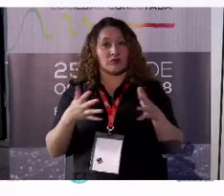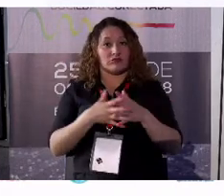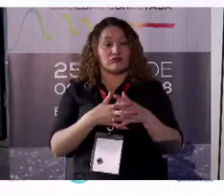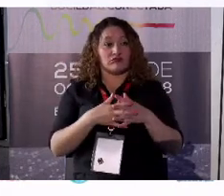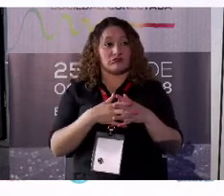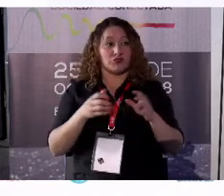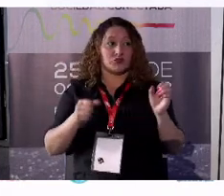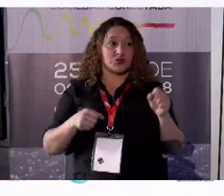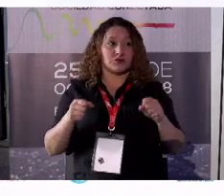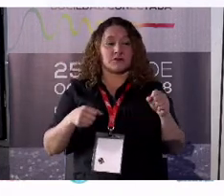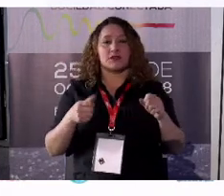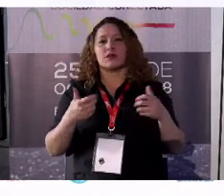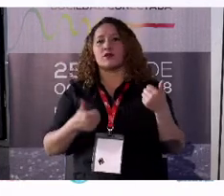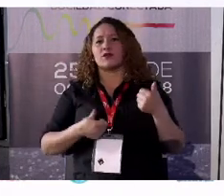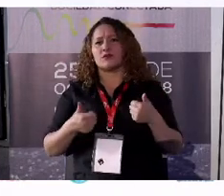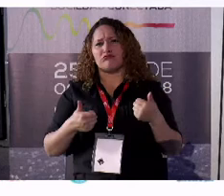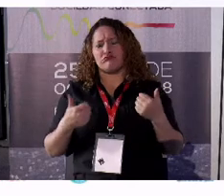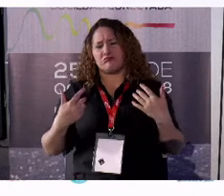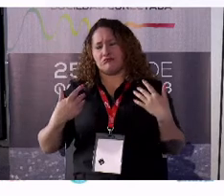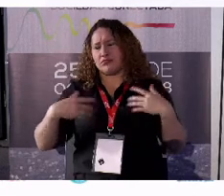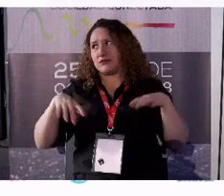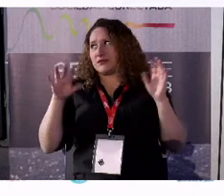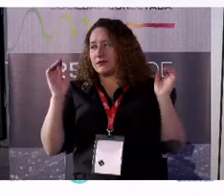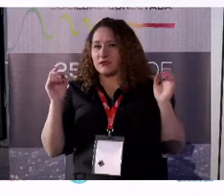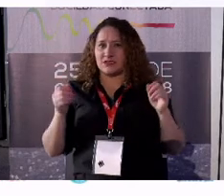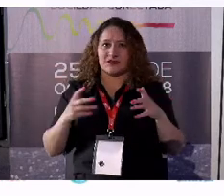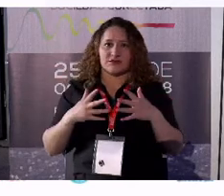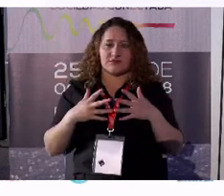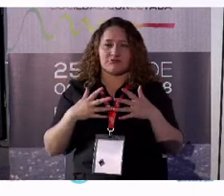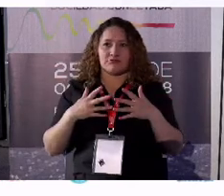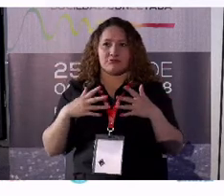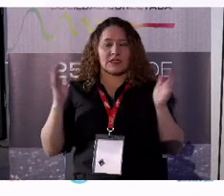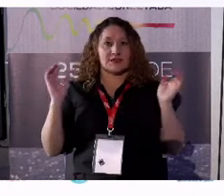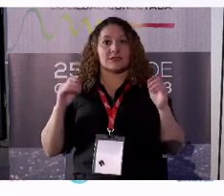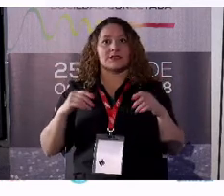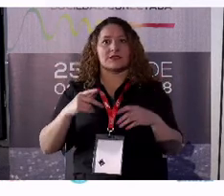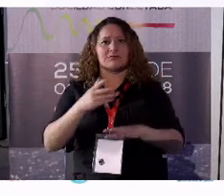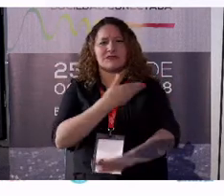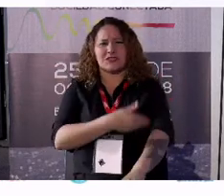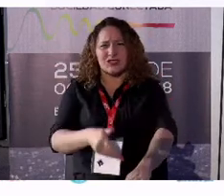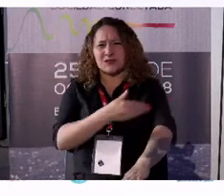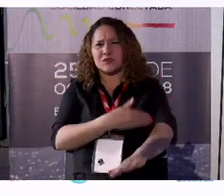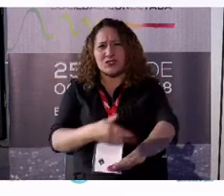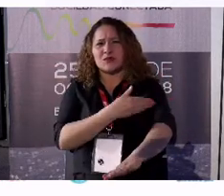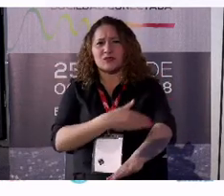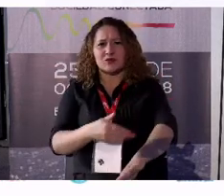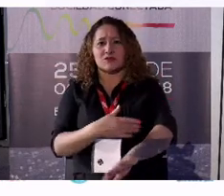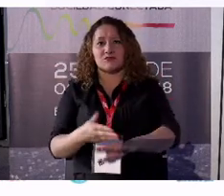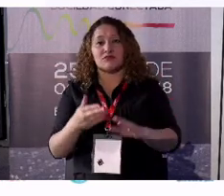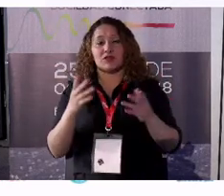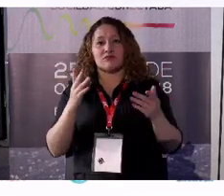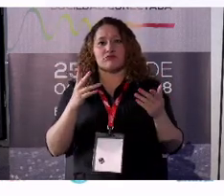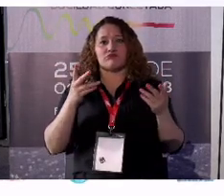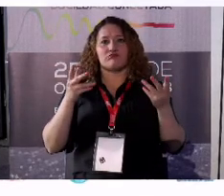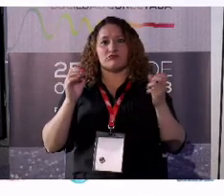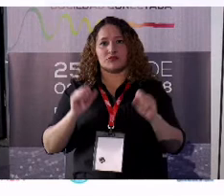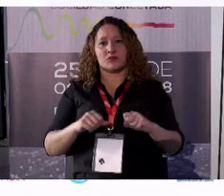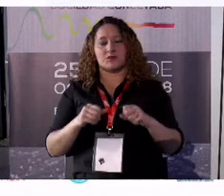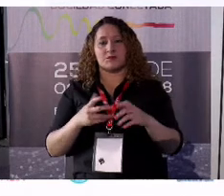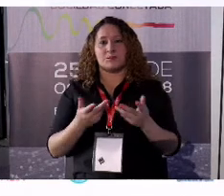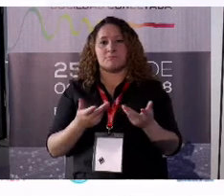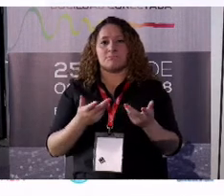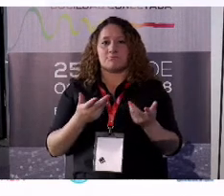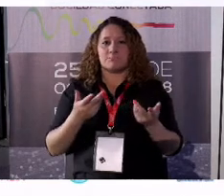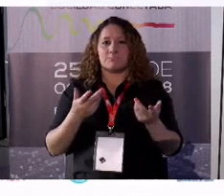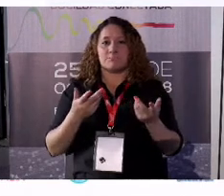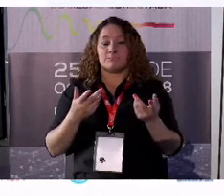posibles es estratosférico, es en los millones de millones de posibles combinaciones. Y